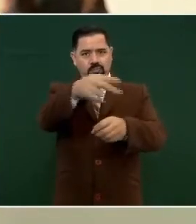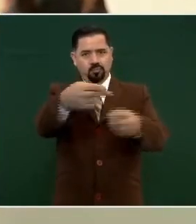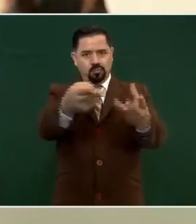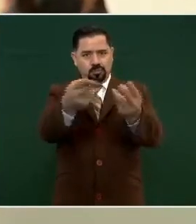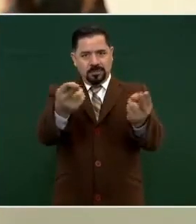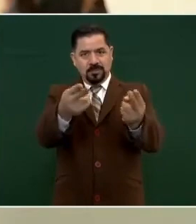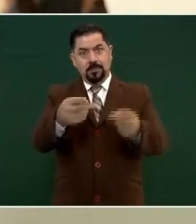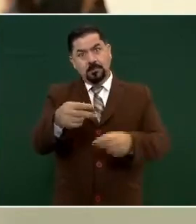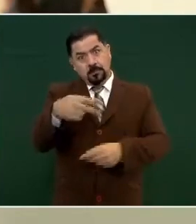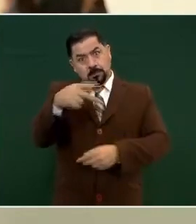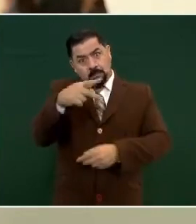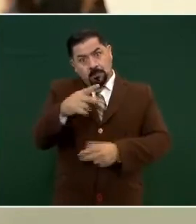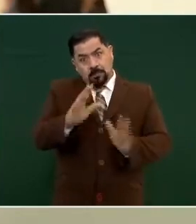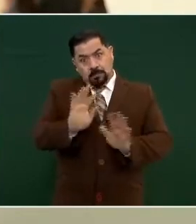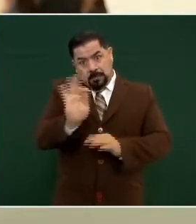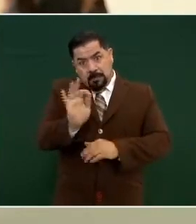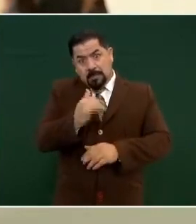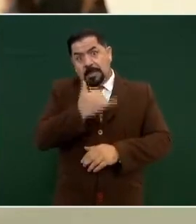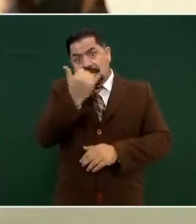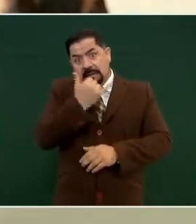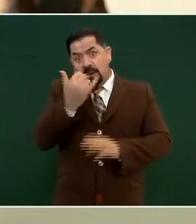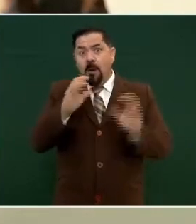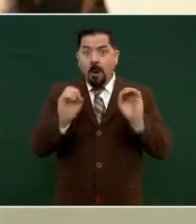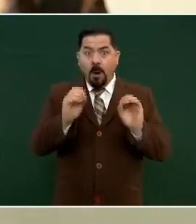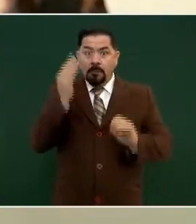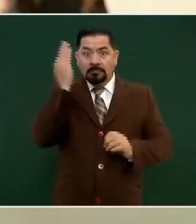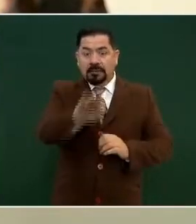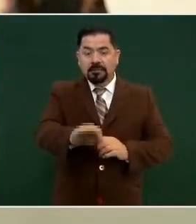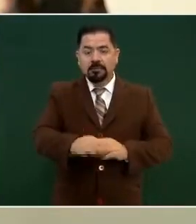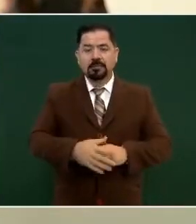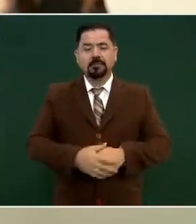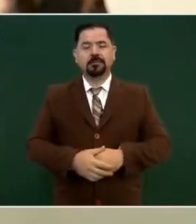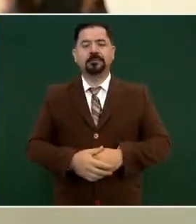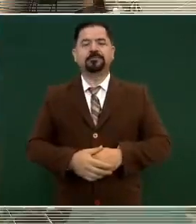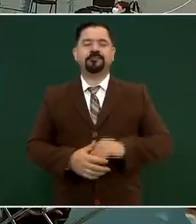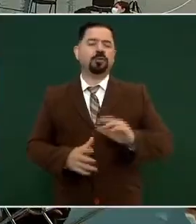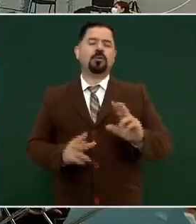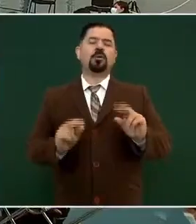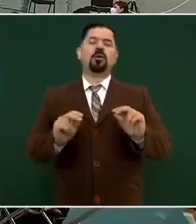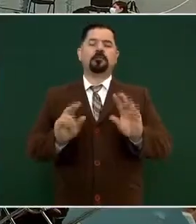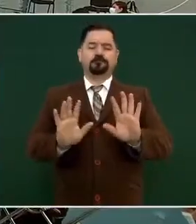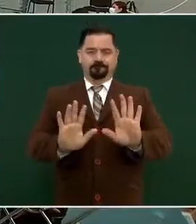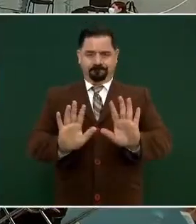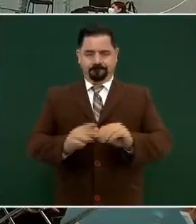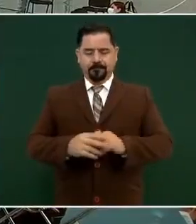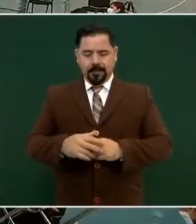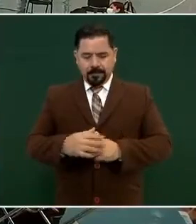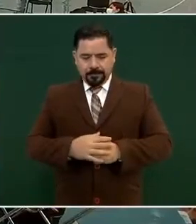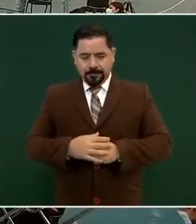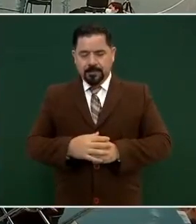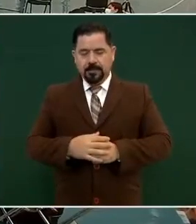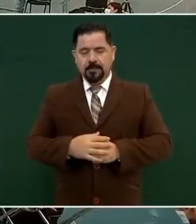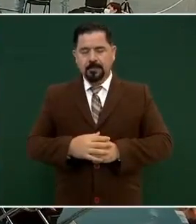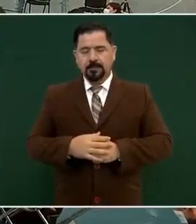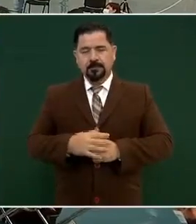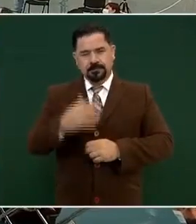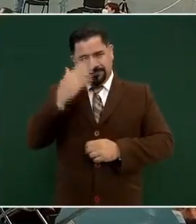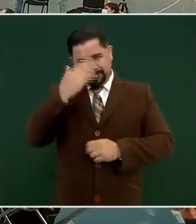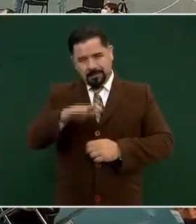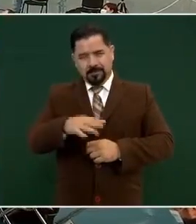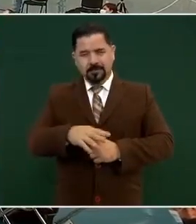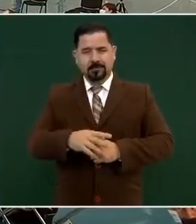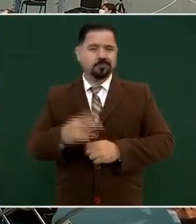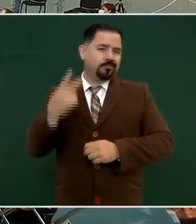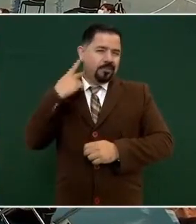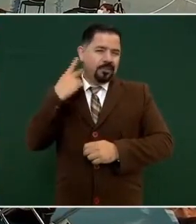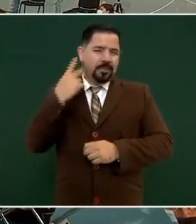¿Fueron errores o fueron traiciones? No. Mire, así es la vida